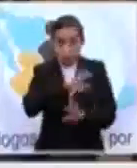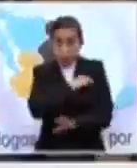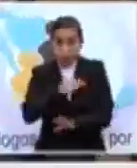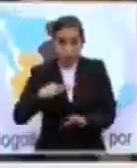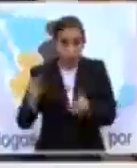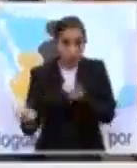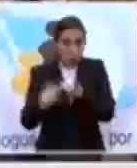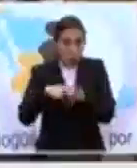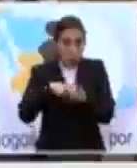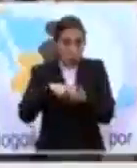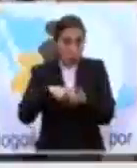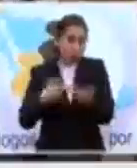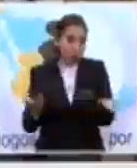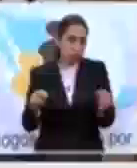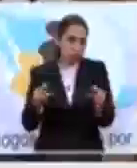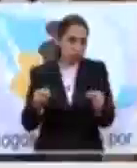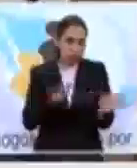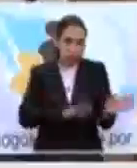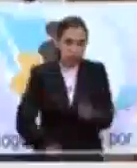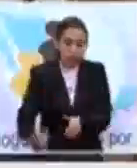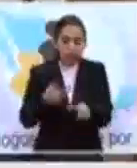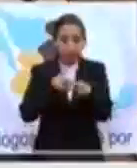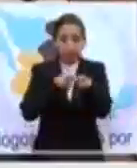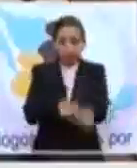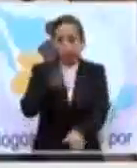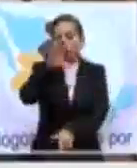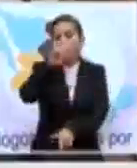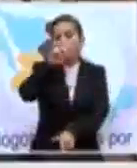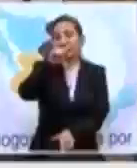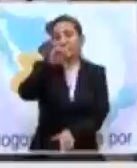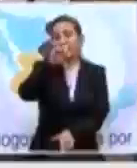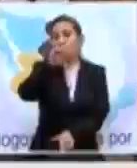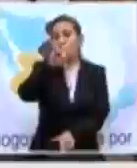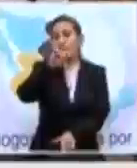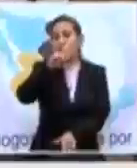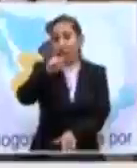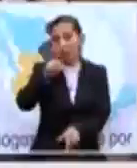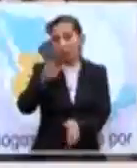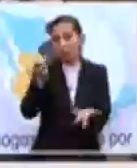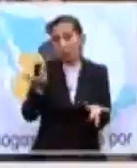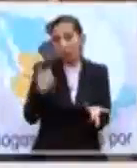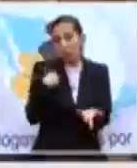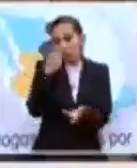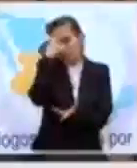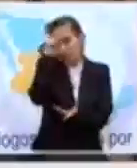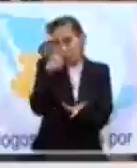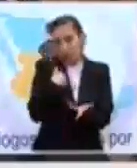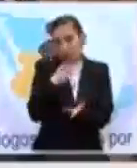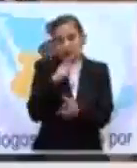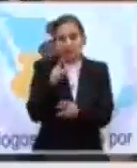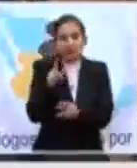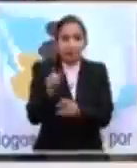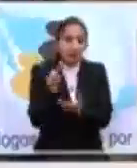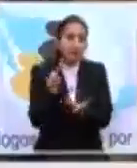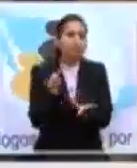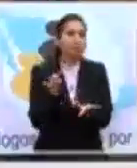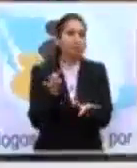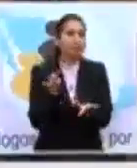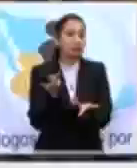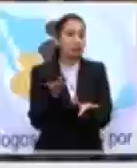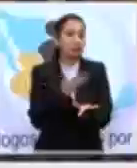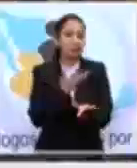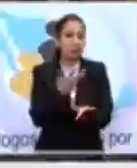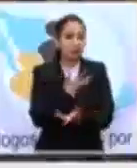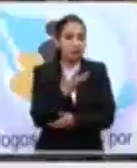tienen. Y en cuanto a la continuidad, definitivamente se antoja fácil tener una